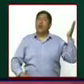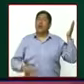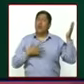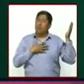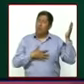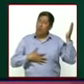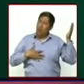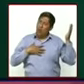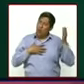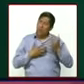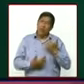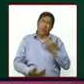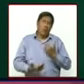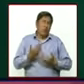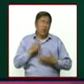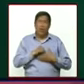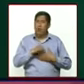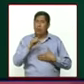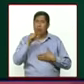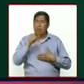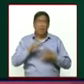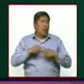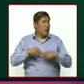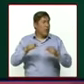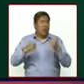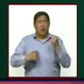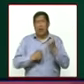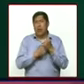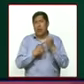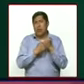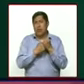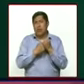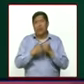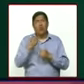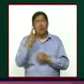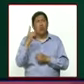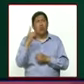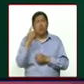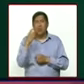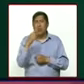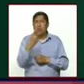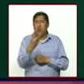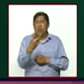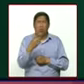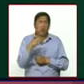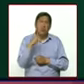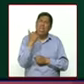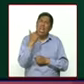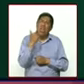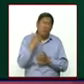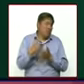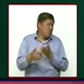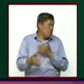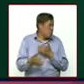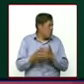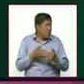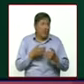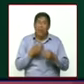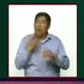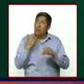la campaña Se nos quema el alma. Vamos a seguir apoyando, coadyuvando a un boliviano, 2-10, lo que su corazón le